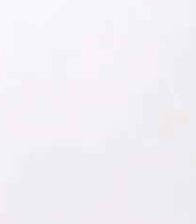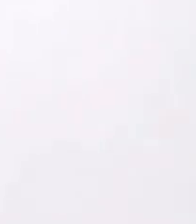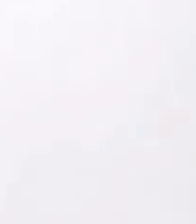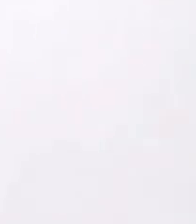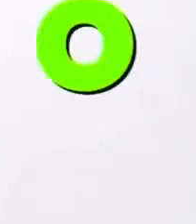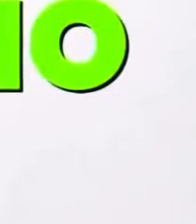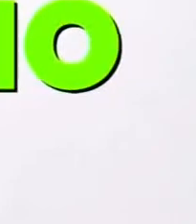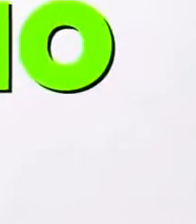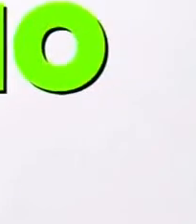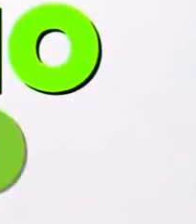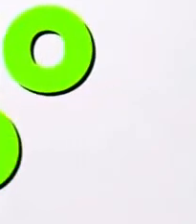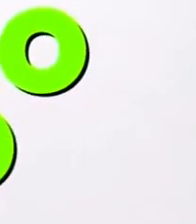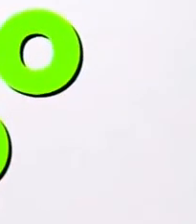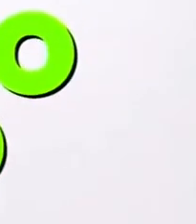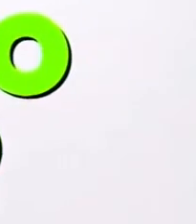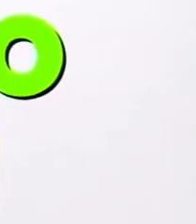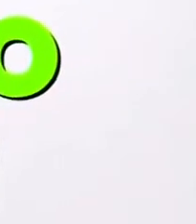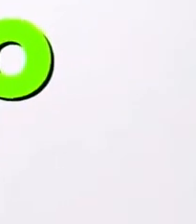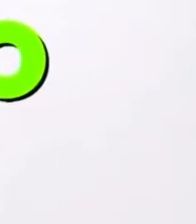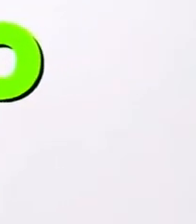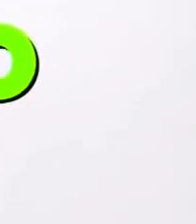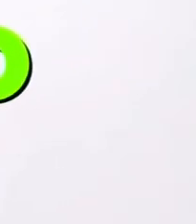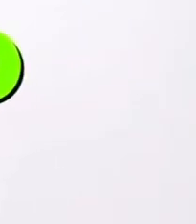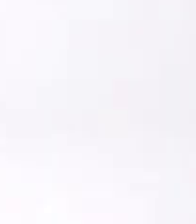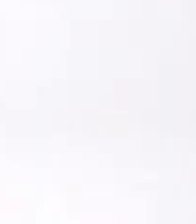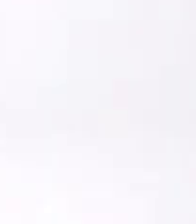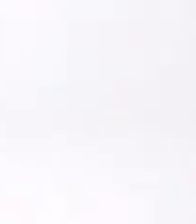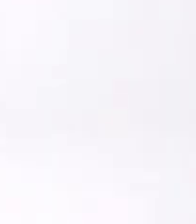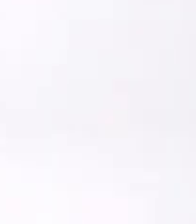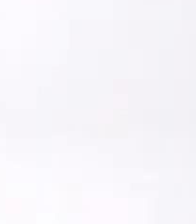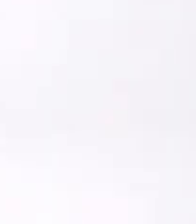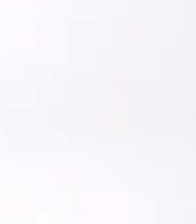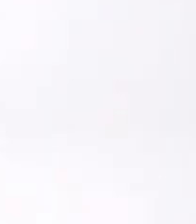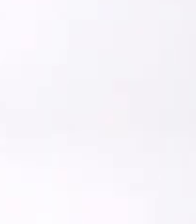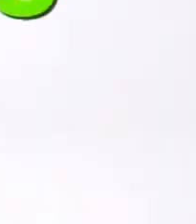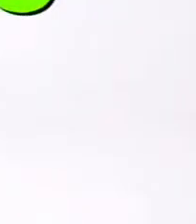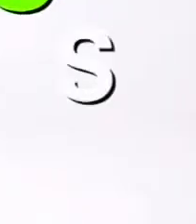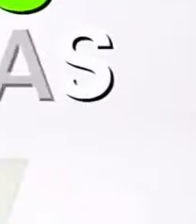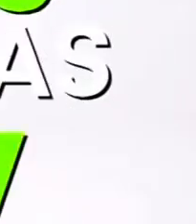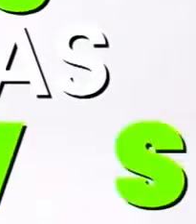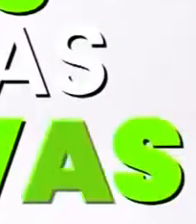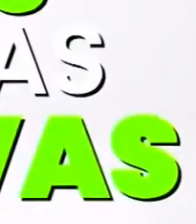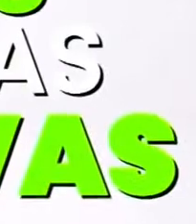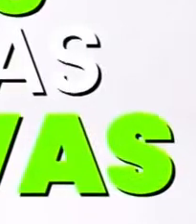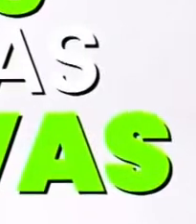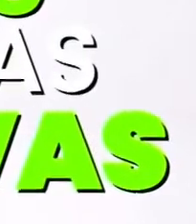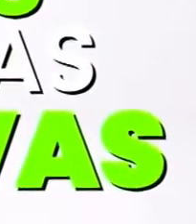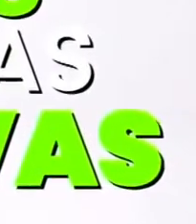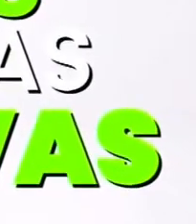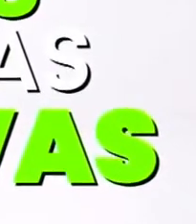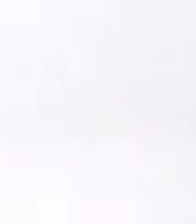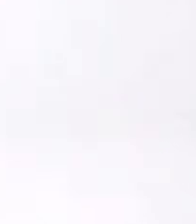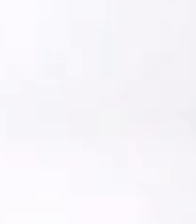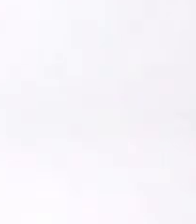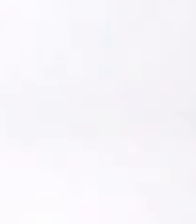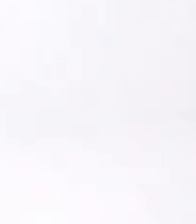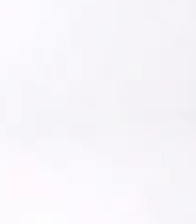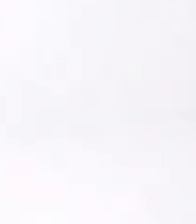Acércate pronto al centro de vacunación más cercano a tu domicilio. Recuerda, las vacunas son seguras y